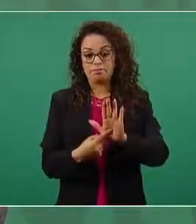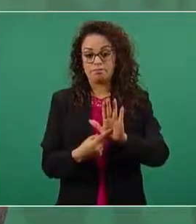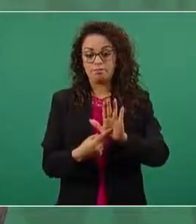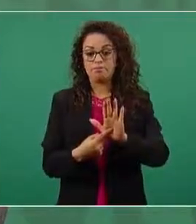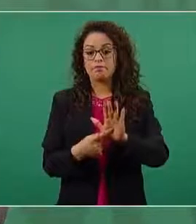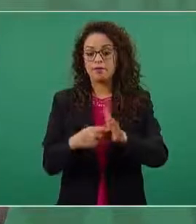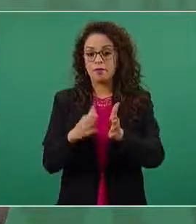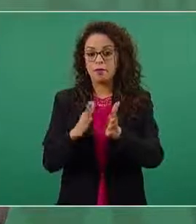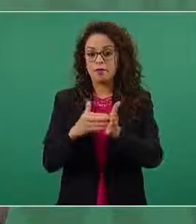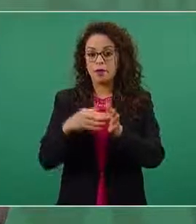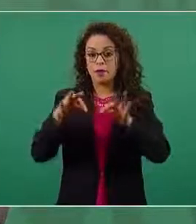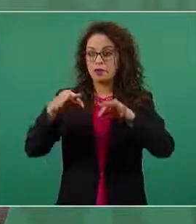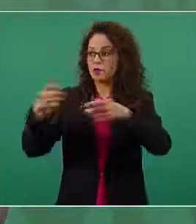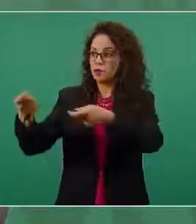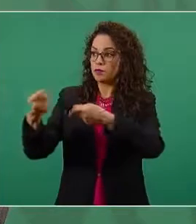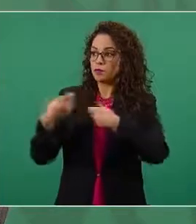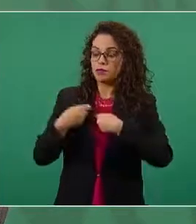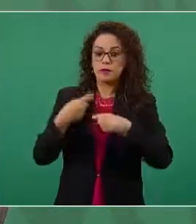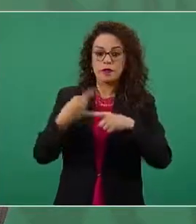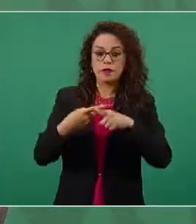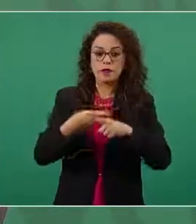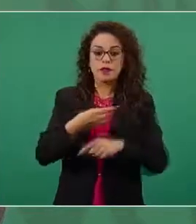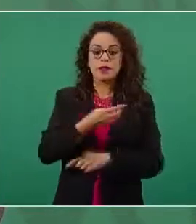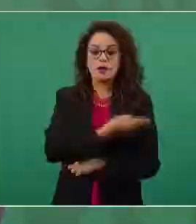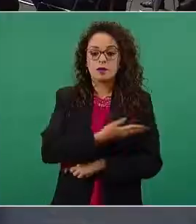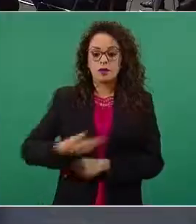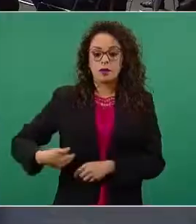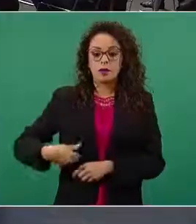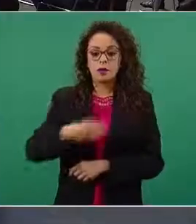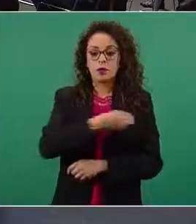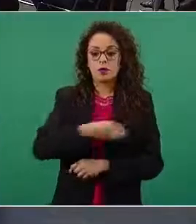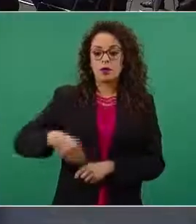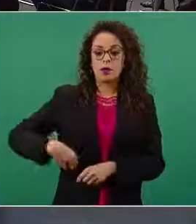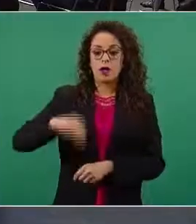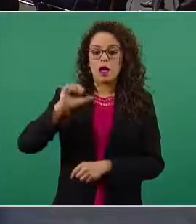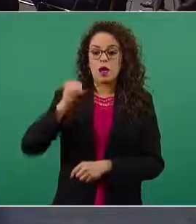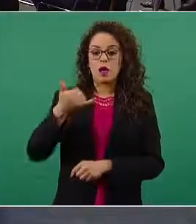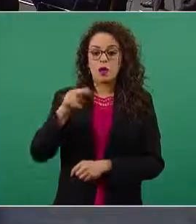municipal de Ayutla, que lo conozcas,